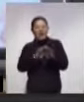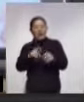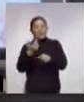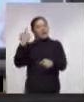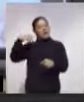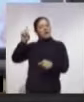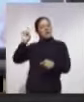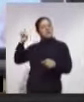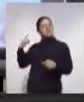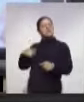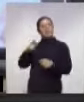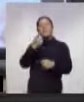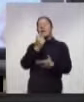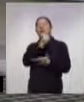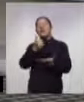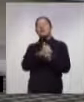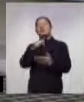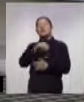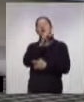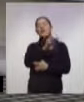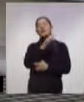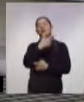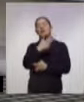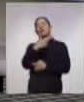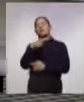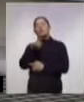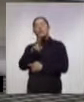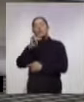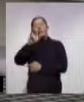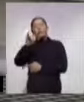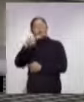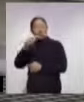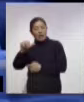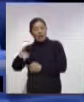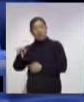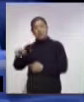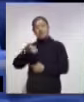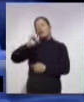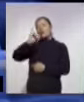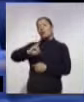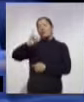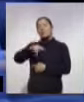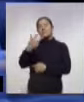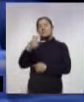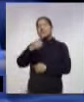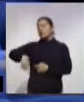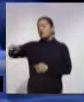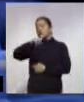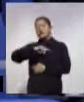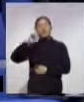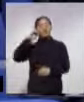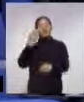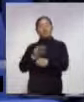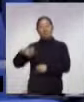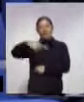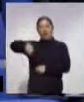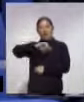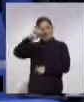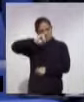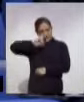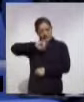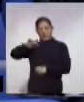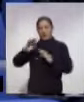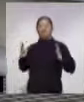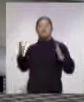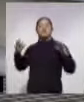diciembre en la central ciudad de Wuhan. Por lo pronto, el jueves 13 los ministros responsables de la salud en la Unión Europea se reunirán en